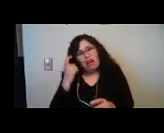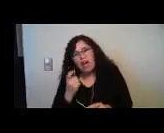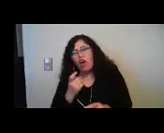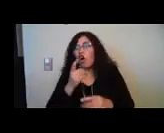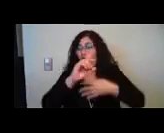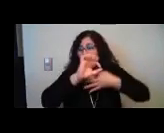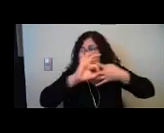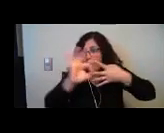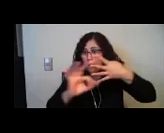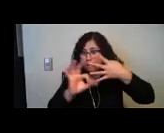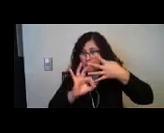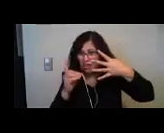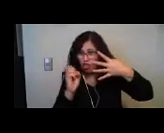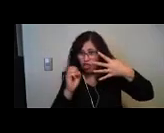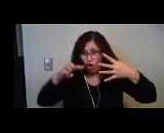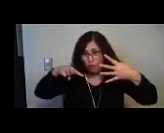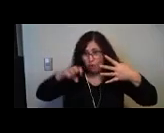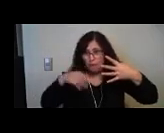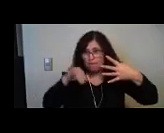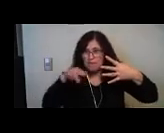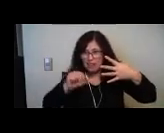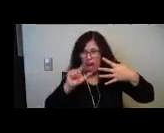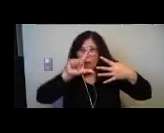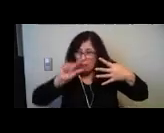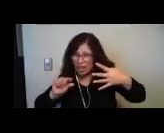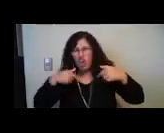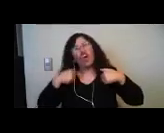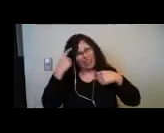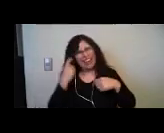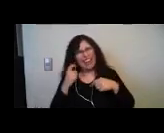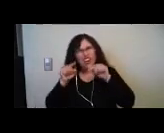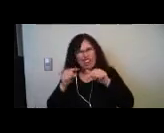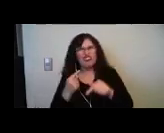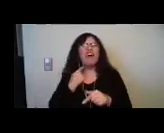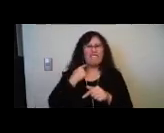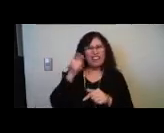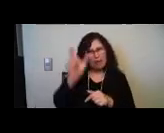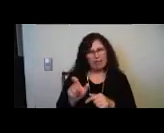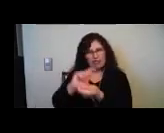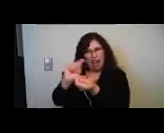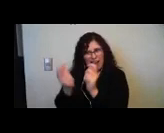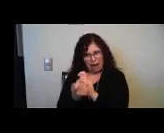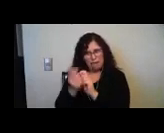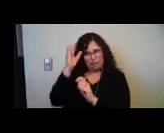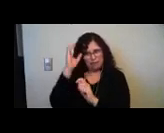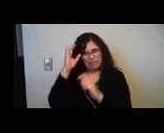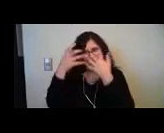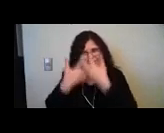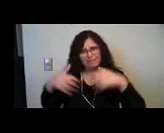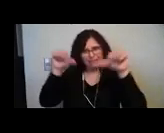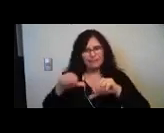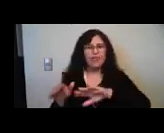ver, ¿cierto?, que estoy agrandando a continuación, se ve la sustancia negra normal en un corte transversal, ¿cierto?, del